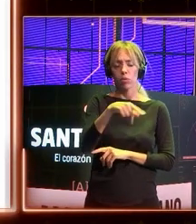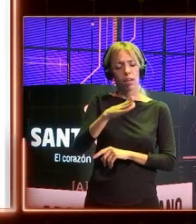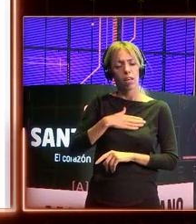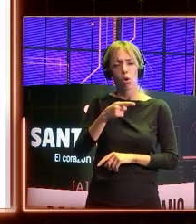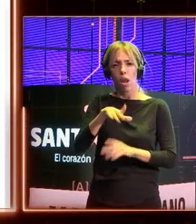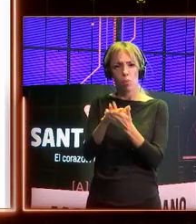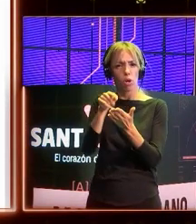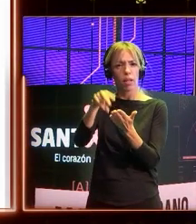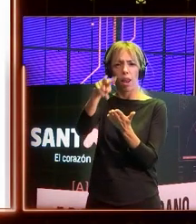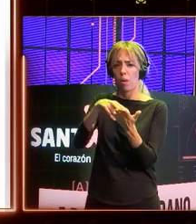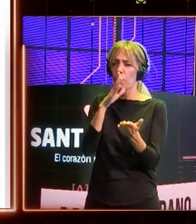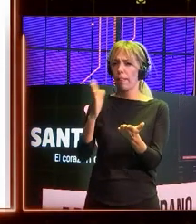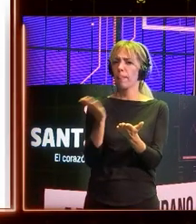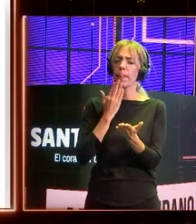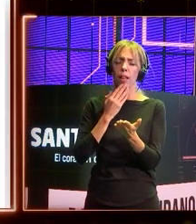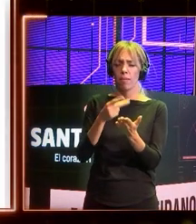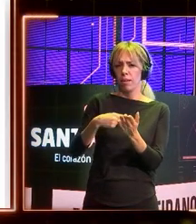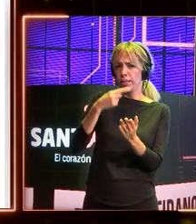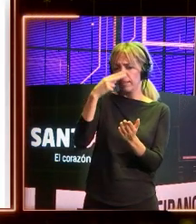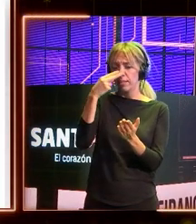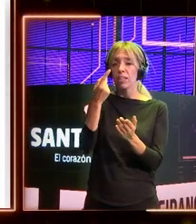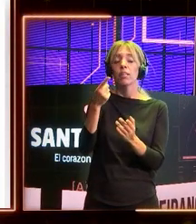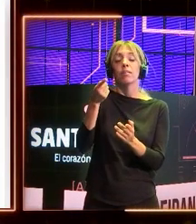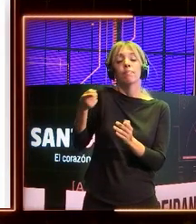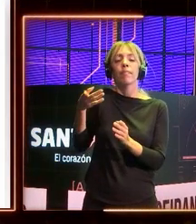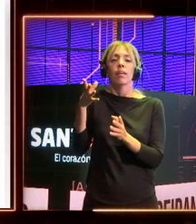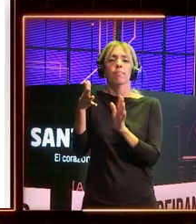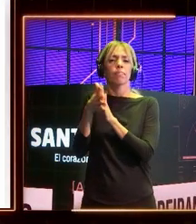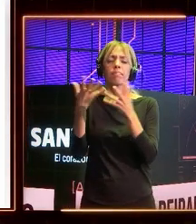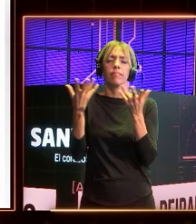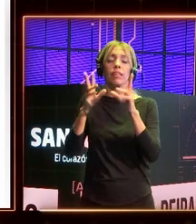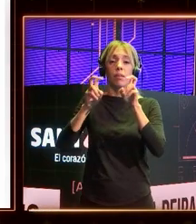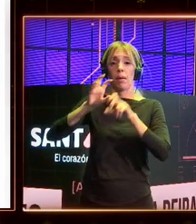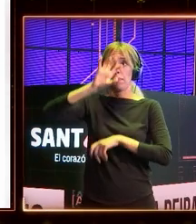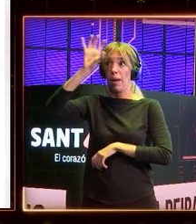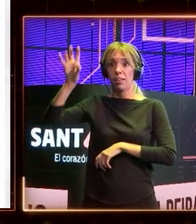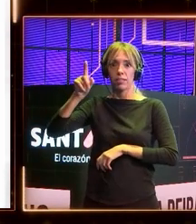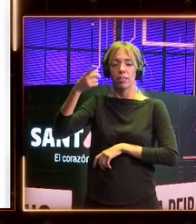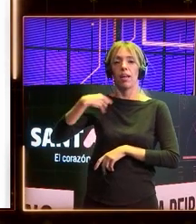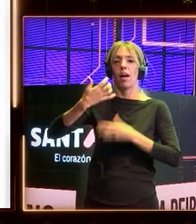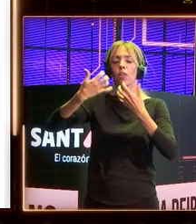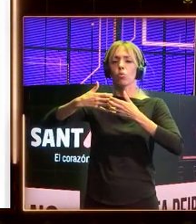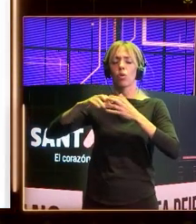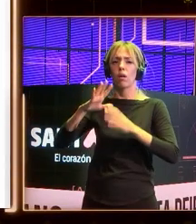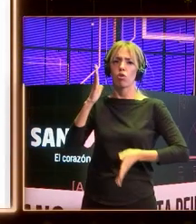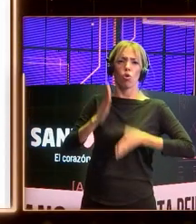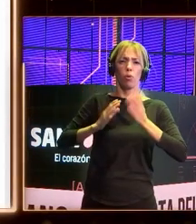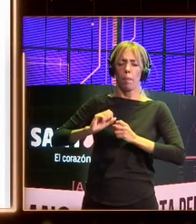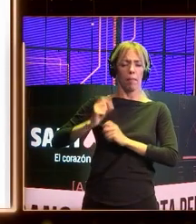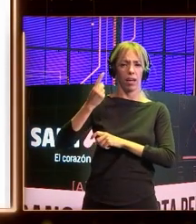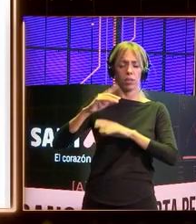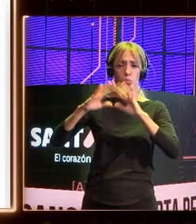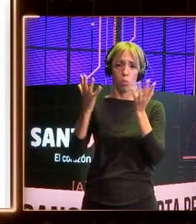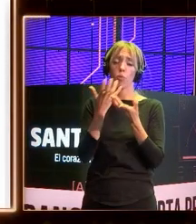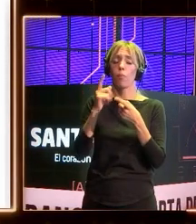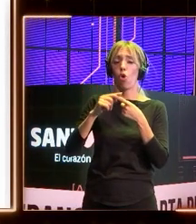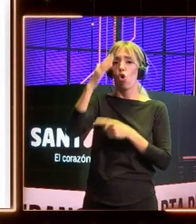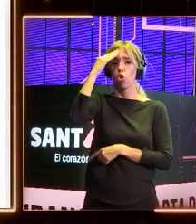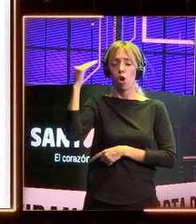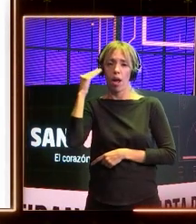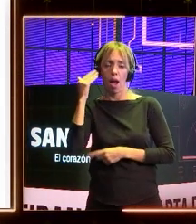súper interesante y explica qué es lo que pasa en los países donde la industria ha sido más robotizada en el mundo, como por ejemplo